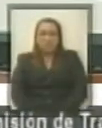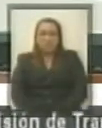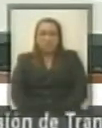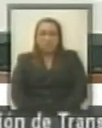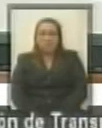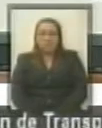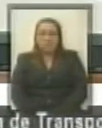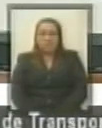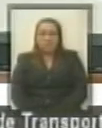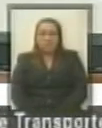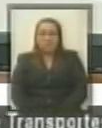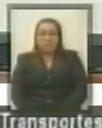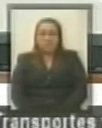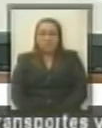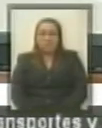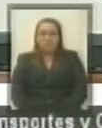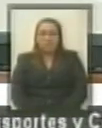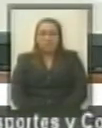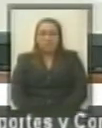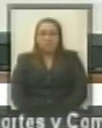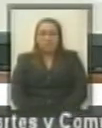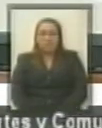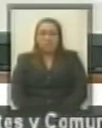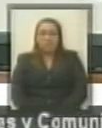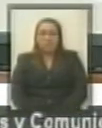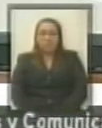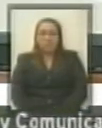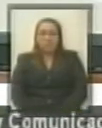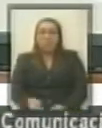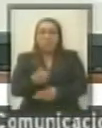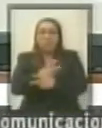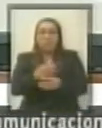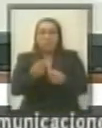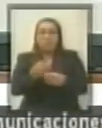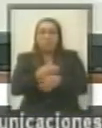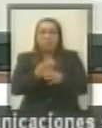cuidando de manera muy, muy puntual y muy severa el hecho